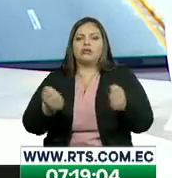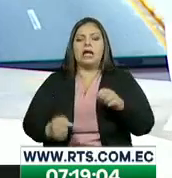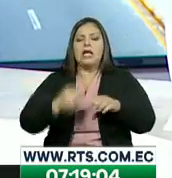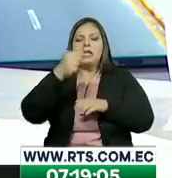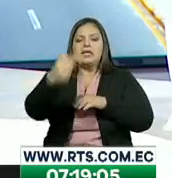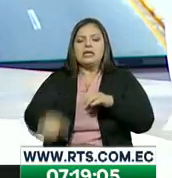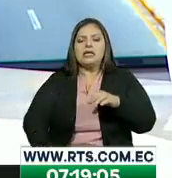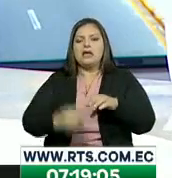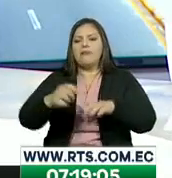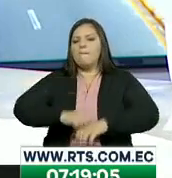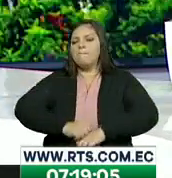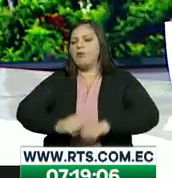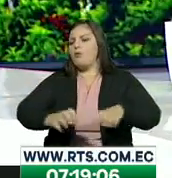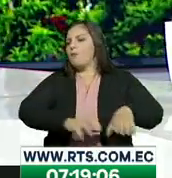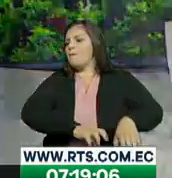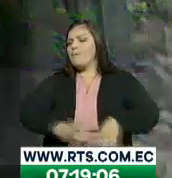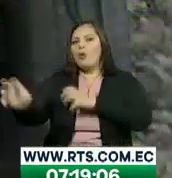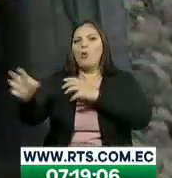liviano.